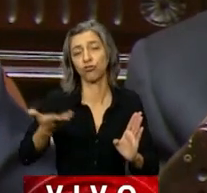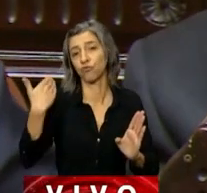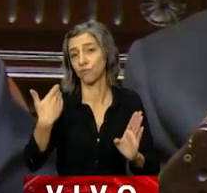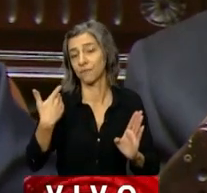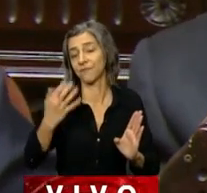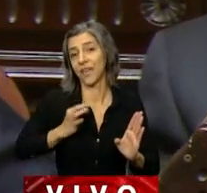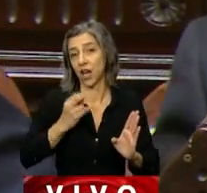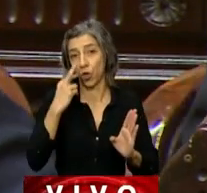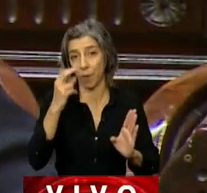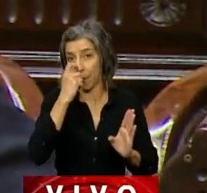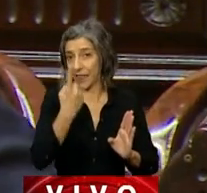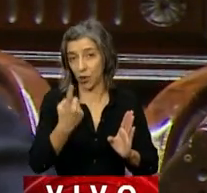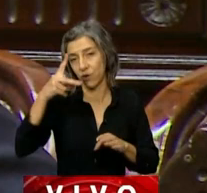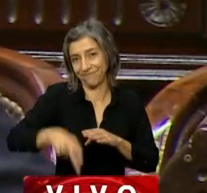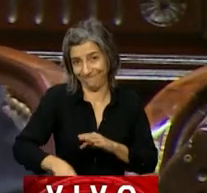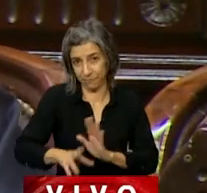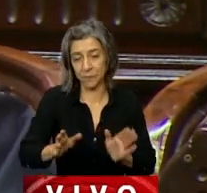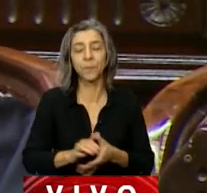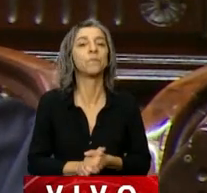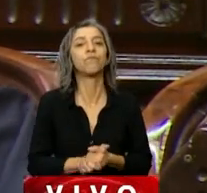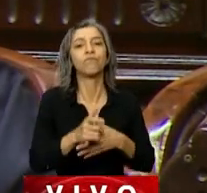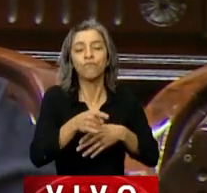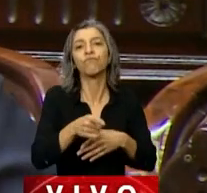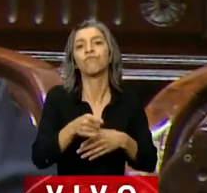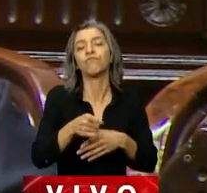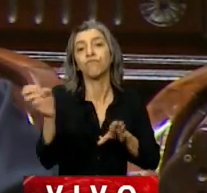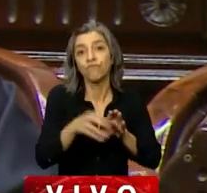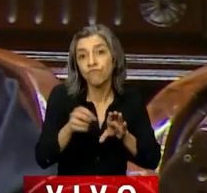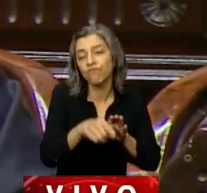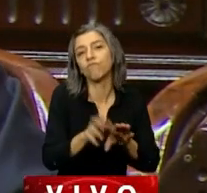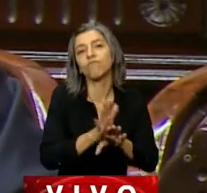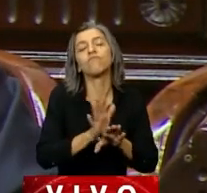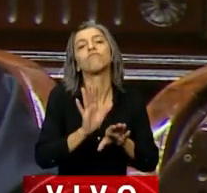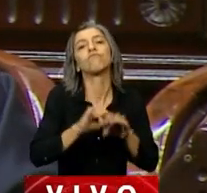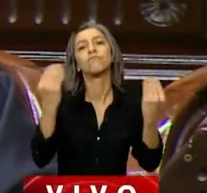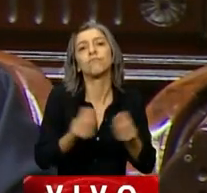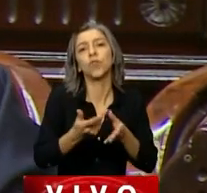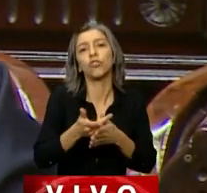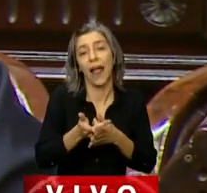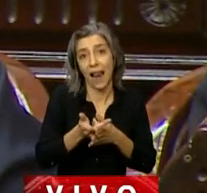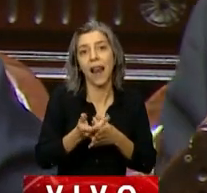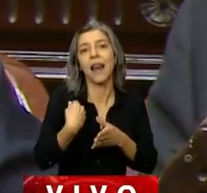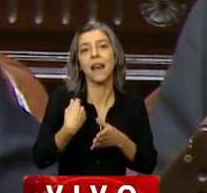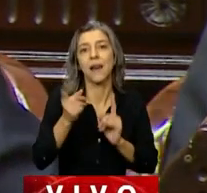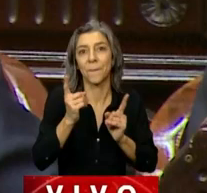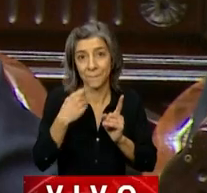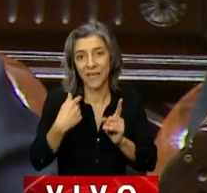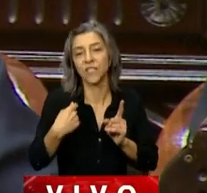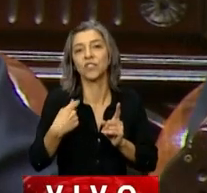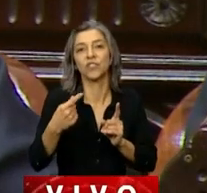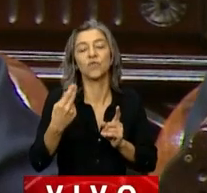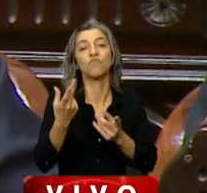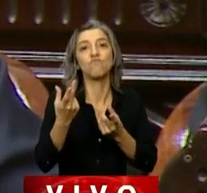año 2021. Este fideicomiso se nutría del 50% de la equivalencia de las regalías